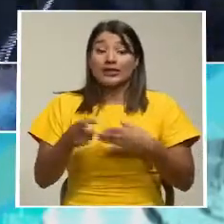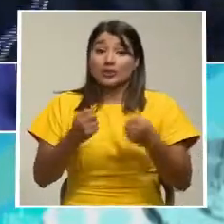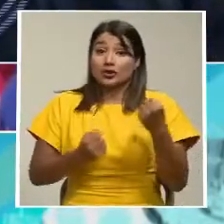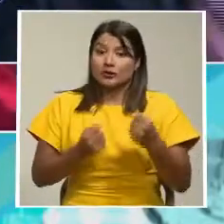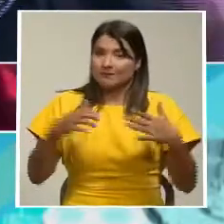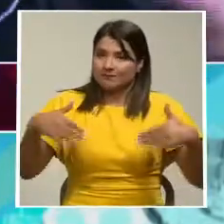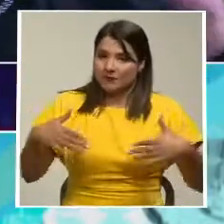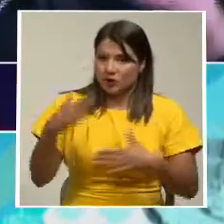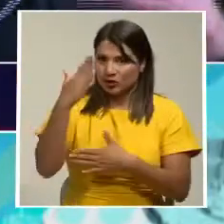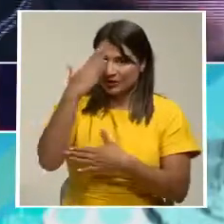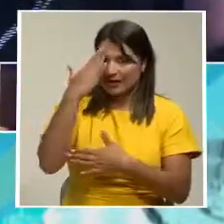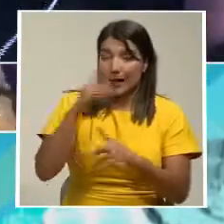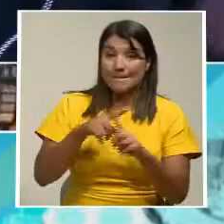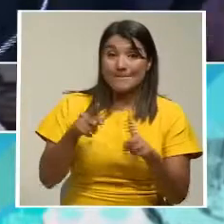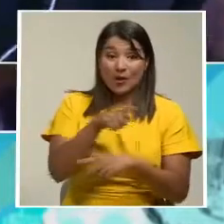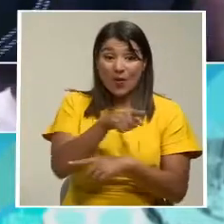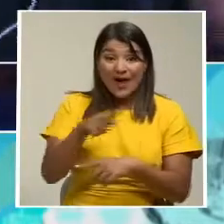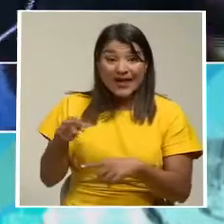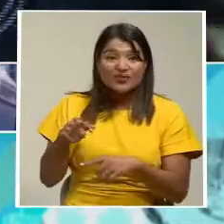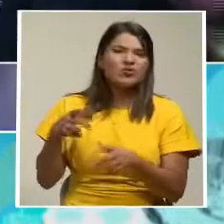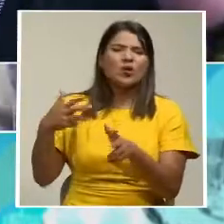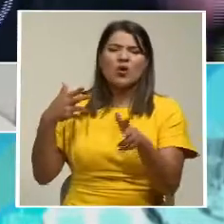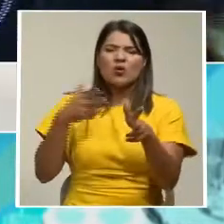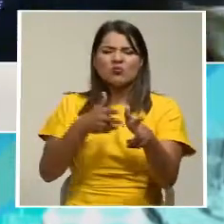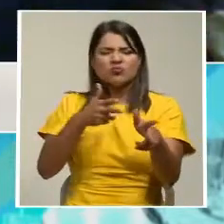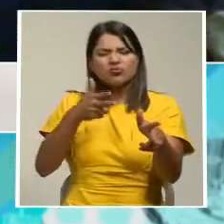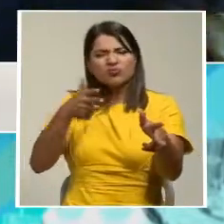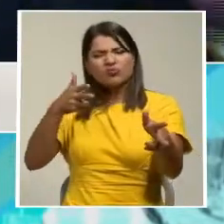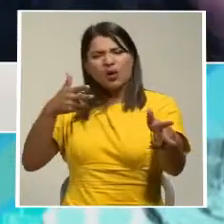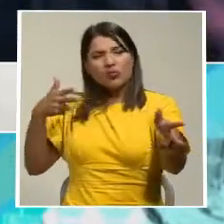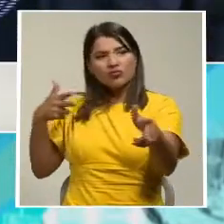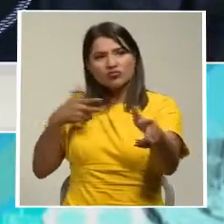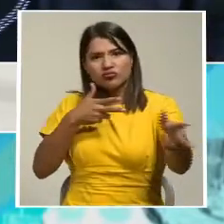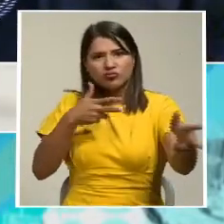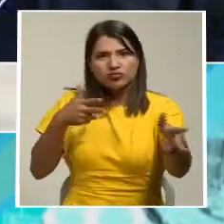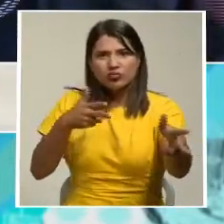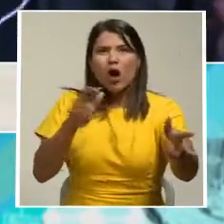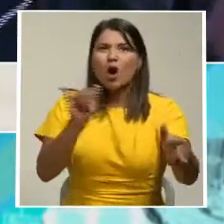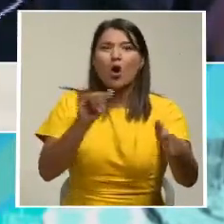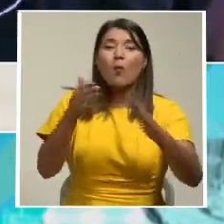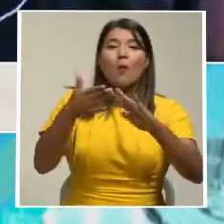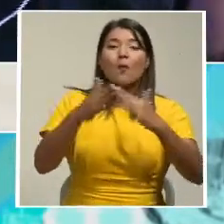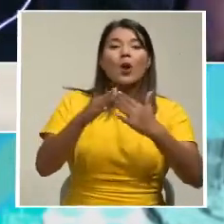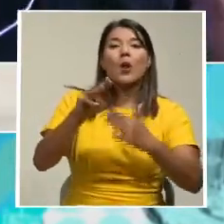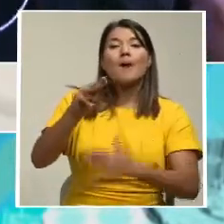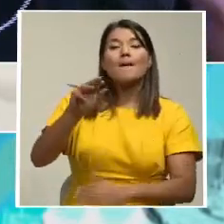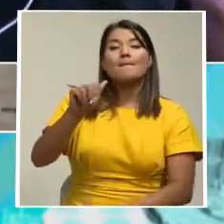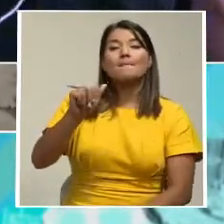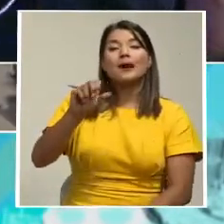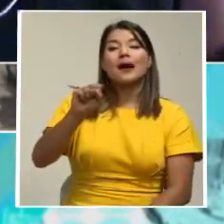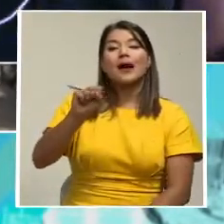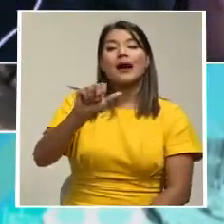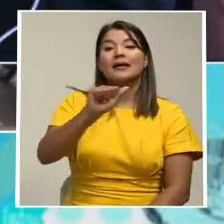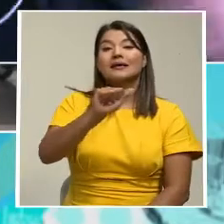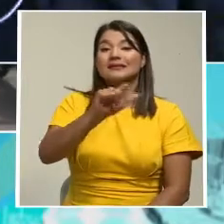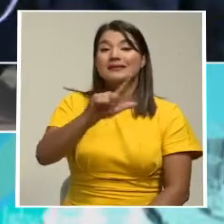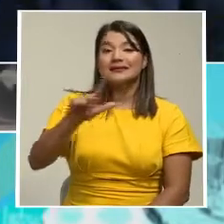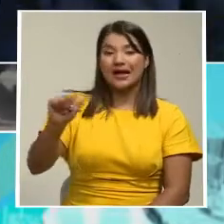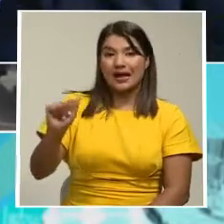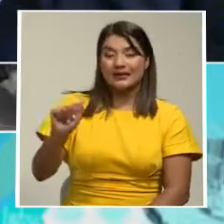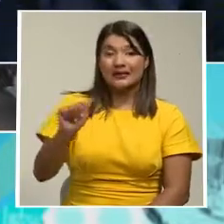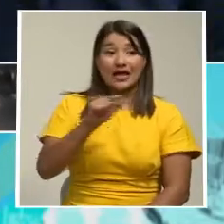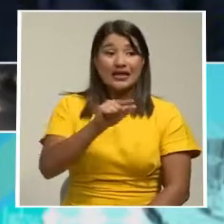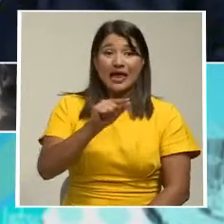determinar. Y esta gente entraba a las ciudades como Masaya, que estamos viendo en las imágenes, que eran en el bastión de resistencia del país,